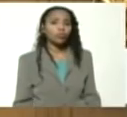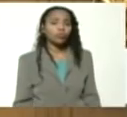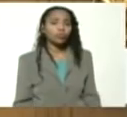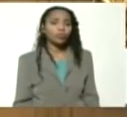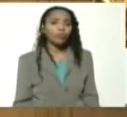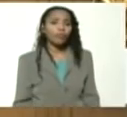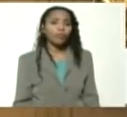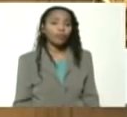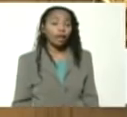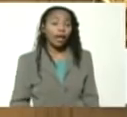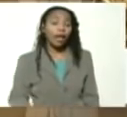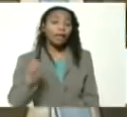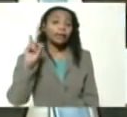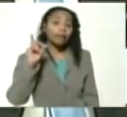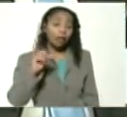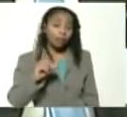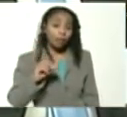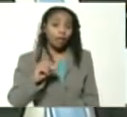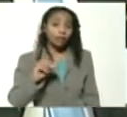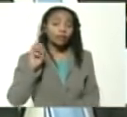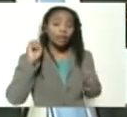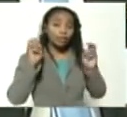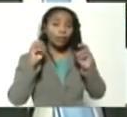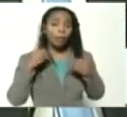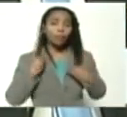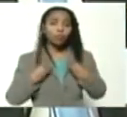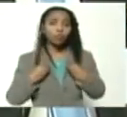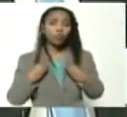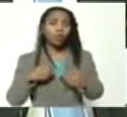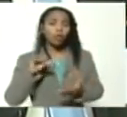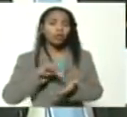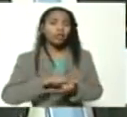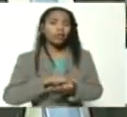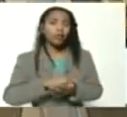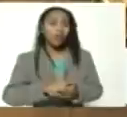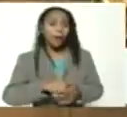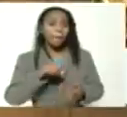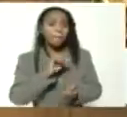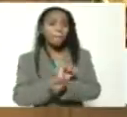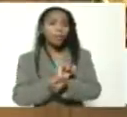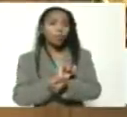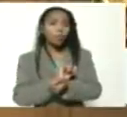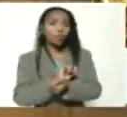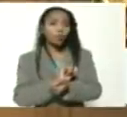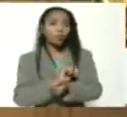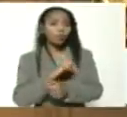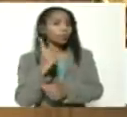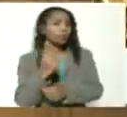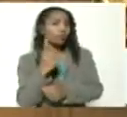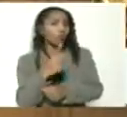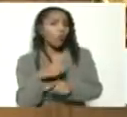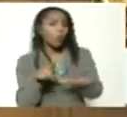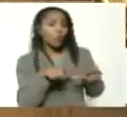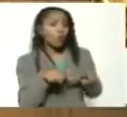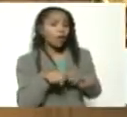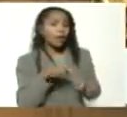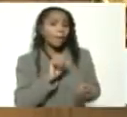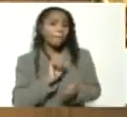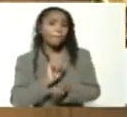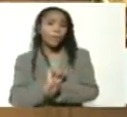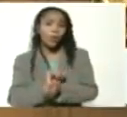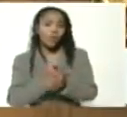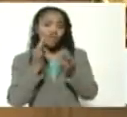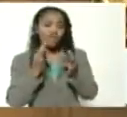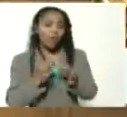También es un tema de nuestra preocupación el de los centros de detención preventiva. Y no solo estoy hablando de los lugares de reclusión ya